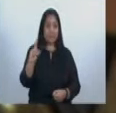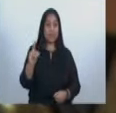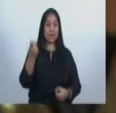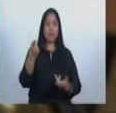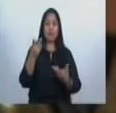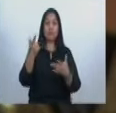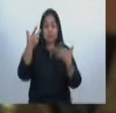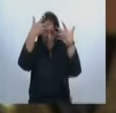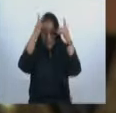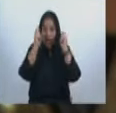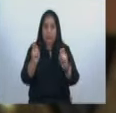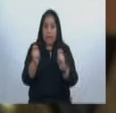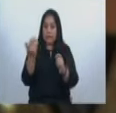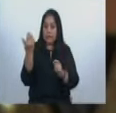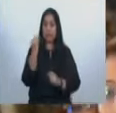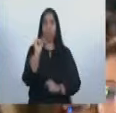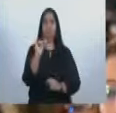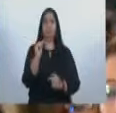los recién